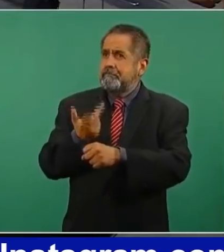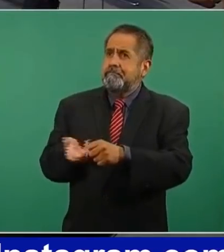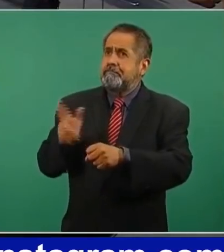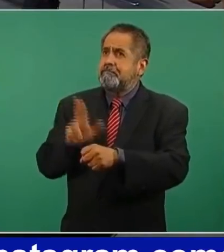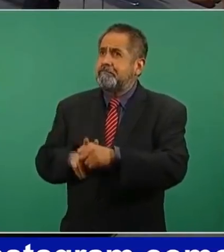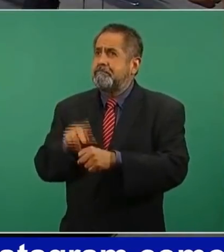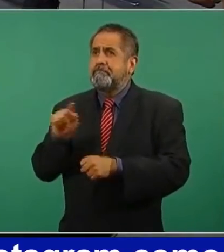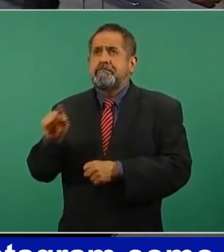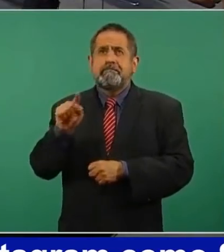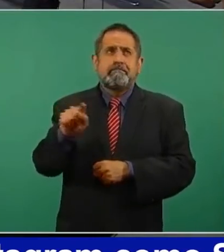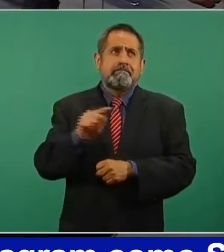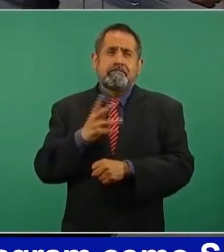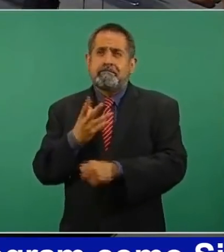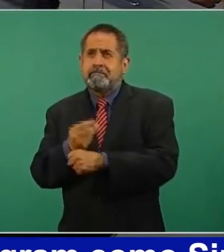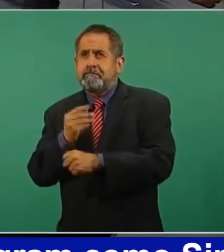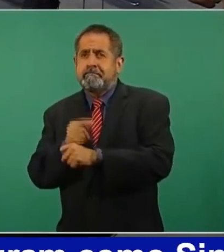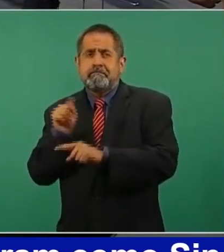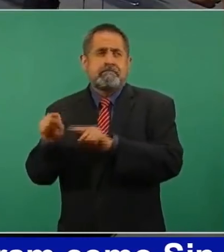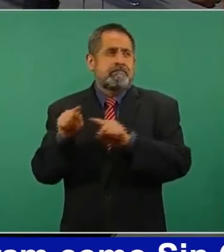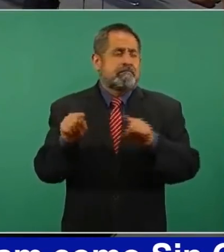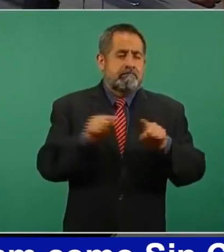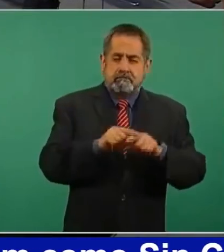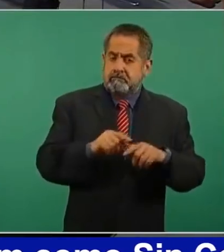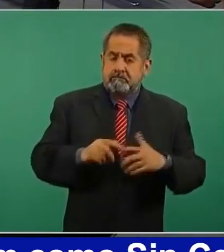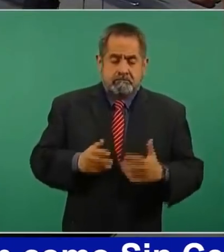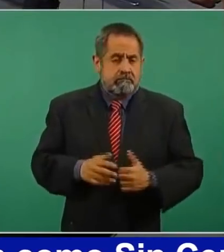hospitales. Contratamos